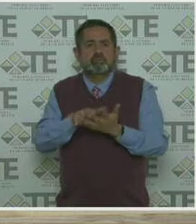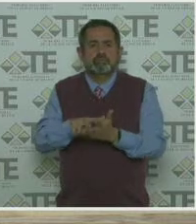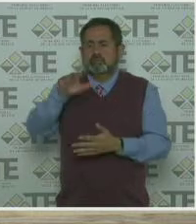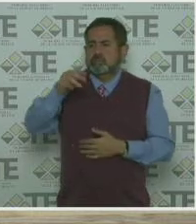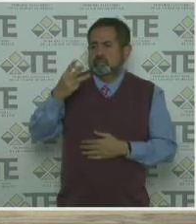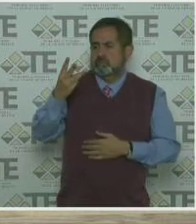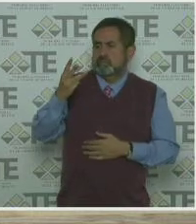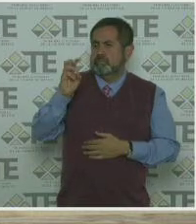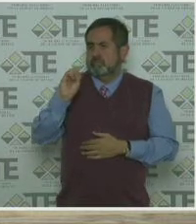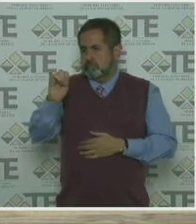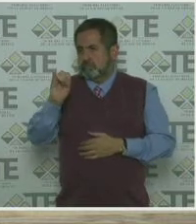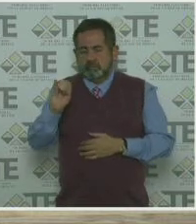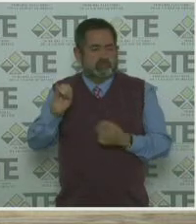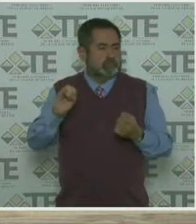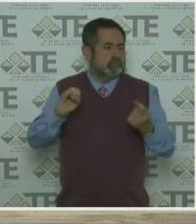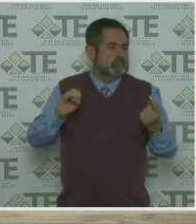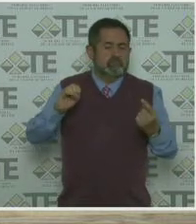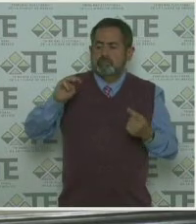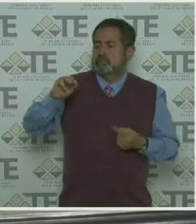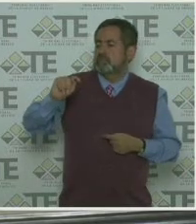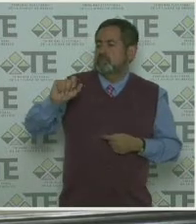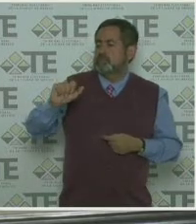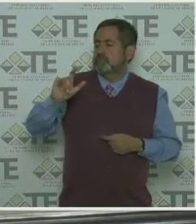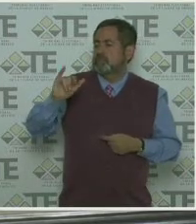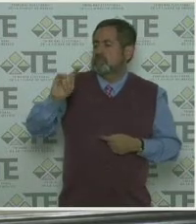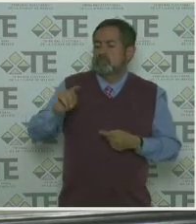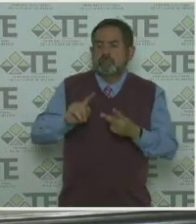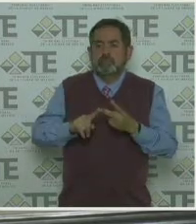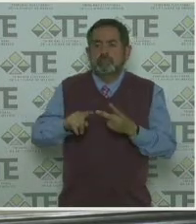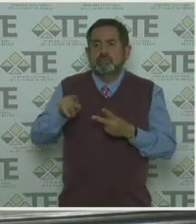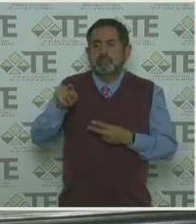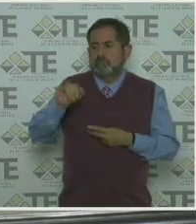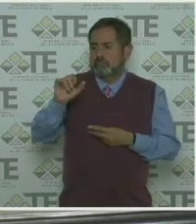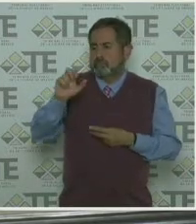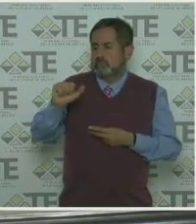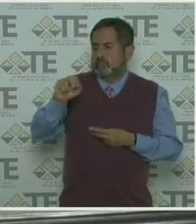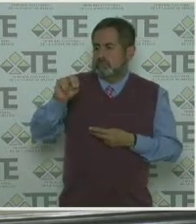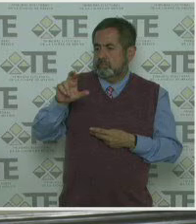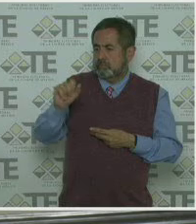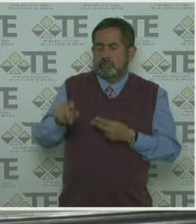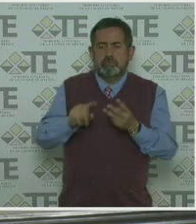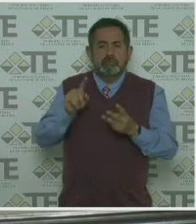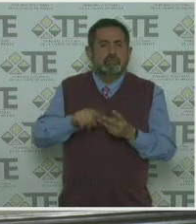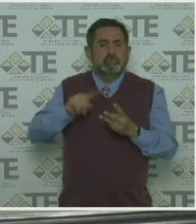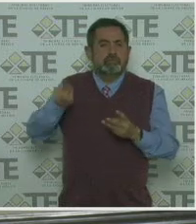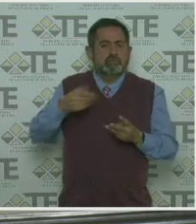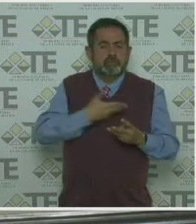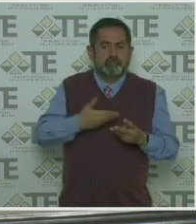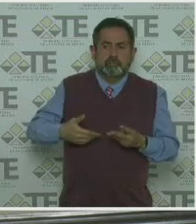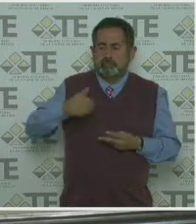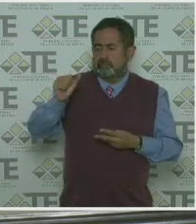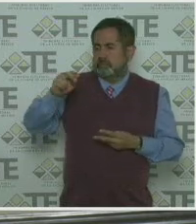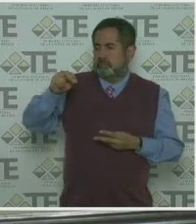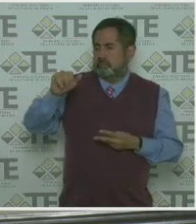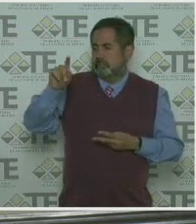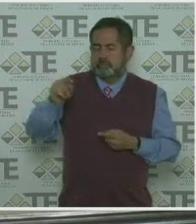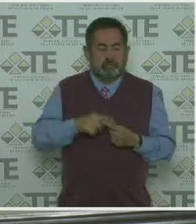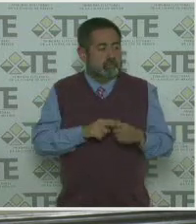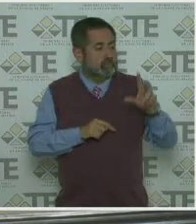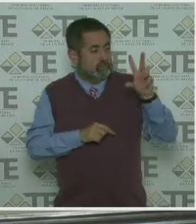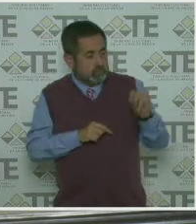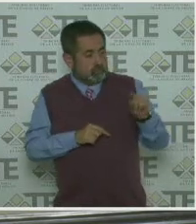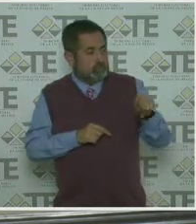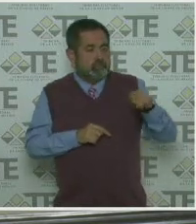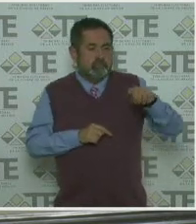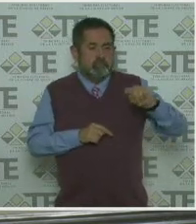de 3 votos a favor de la magistrada Marta Leticia Mercado Ramírez, así como el colegiado Juan Carlos Sánchez León y usted, magistrado presidente, con el voto en contra de la magistrada Marta